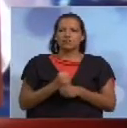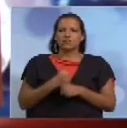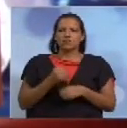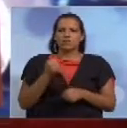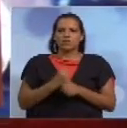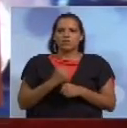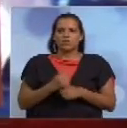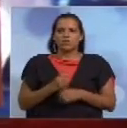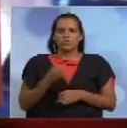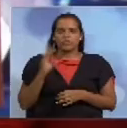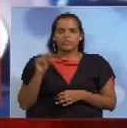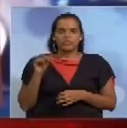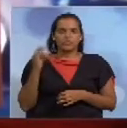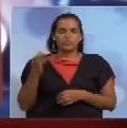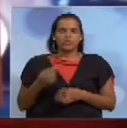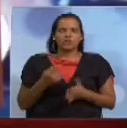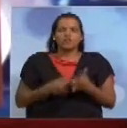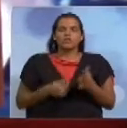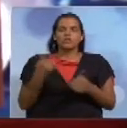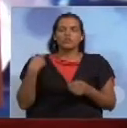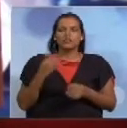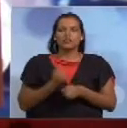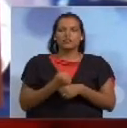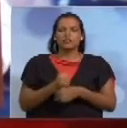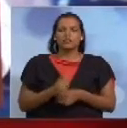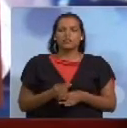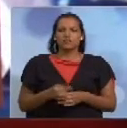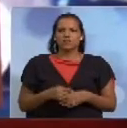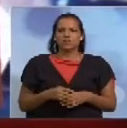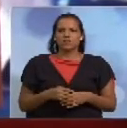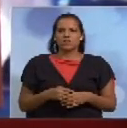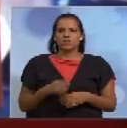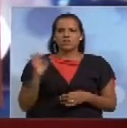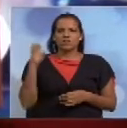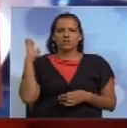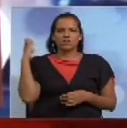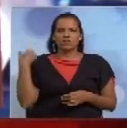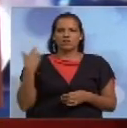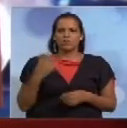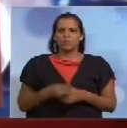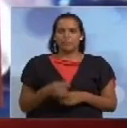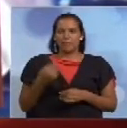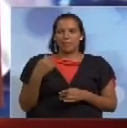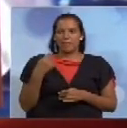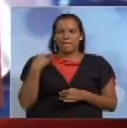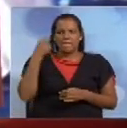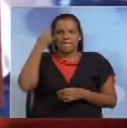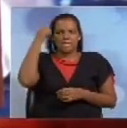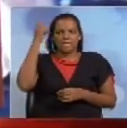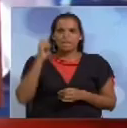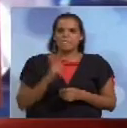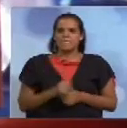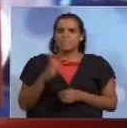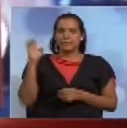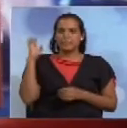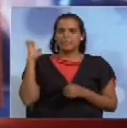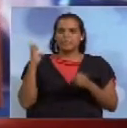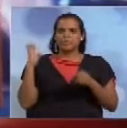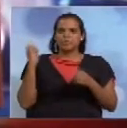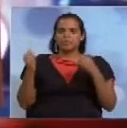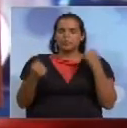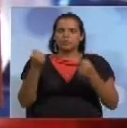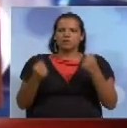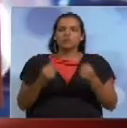riesgo, ¿qué procedimientos teníamos que efectuar en caso de una emergencia? Teníamos que pensar en más ambulancias de las que teníamos